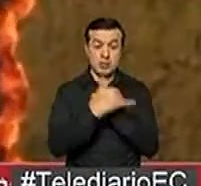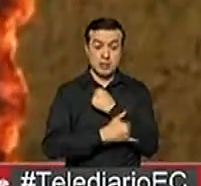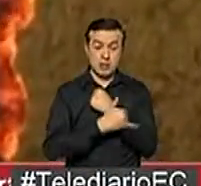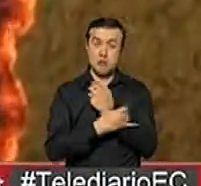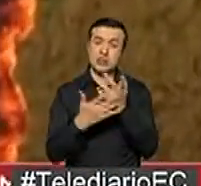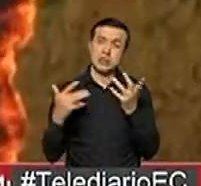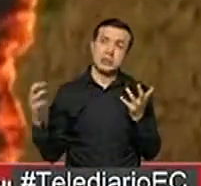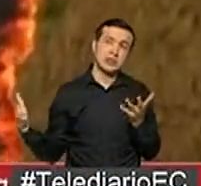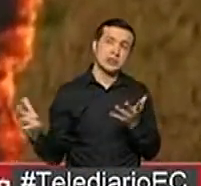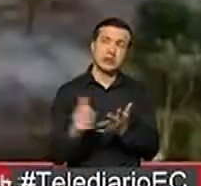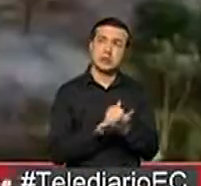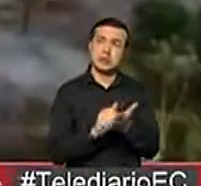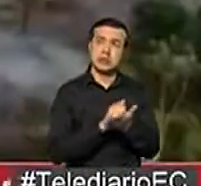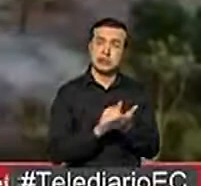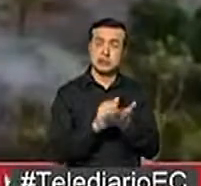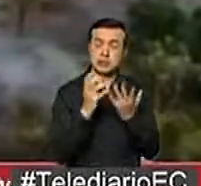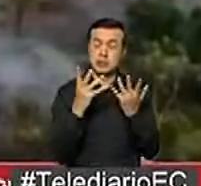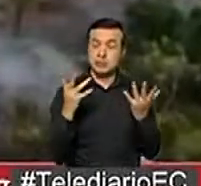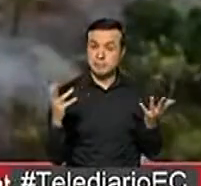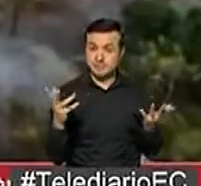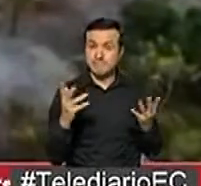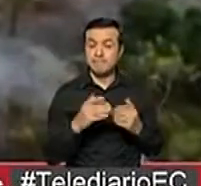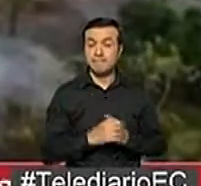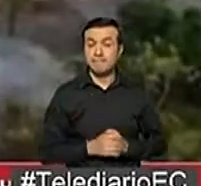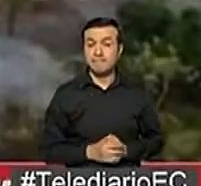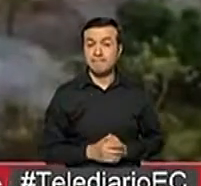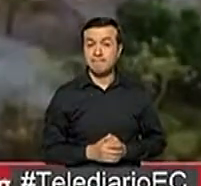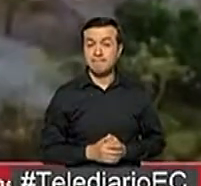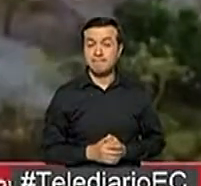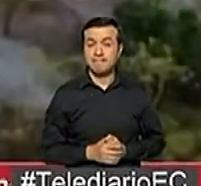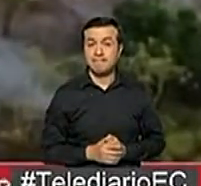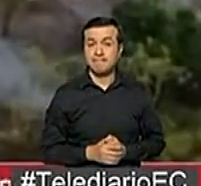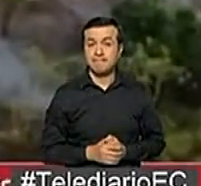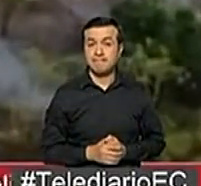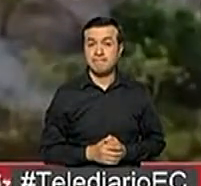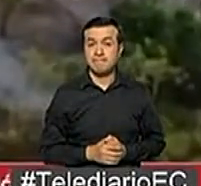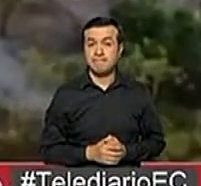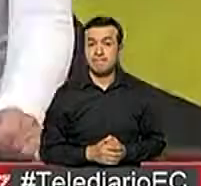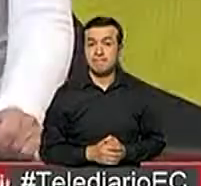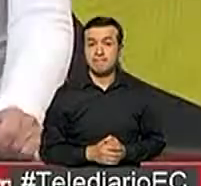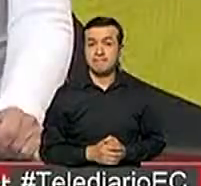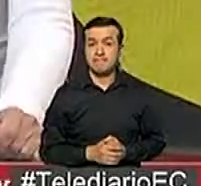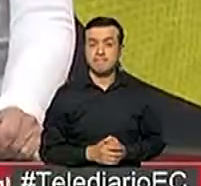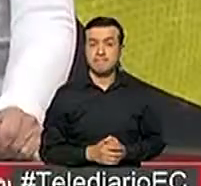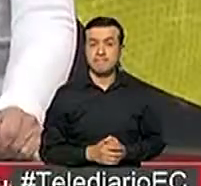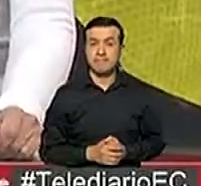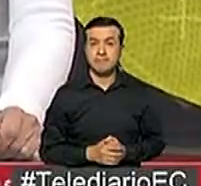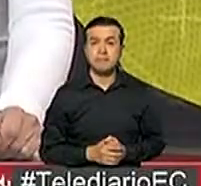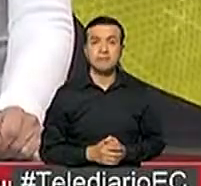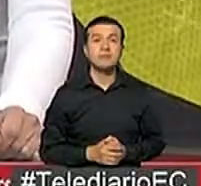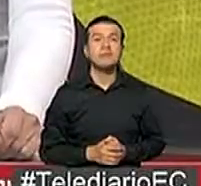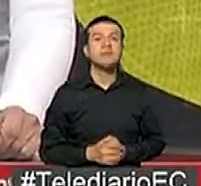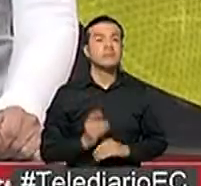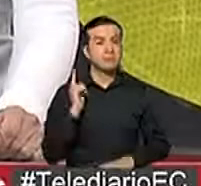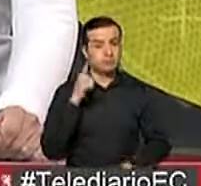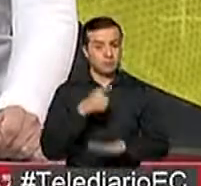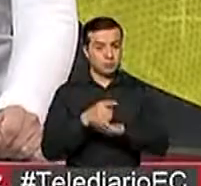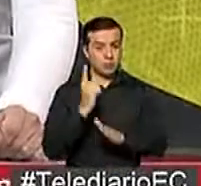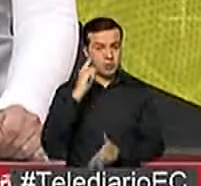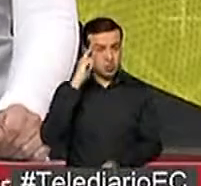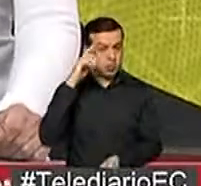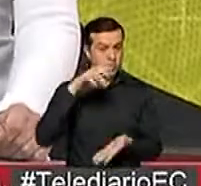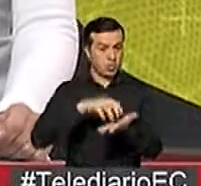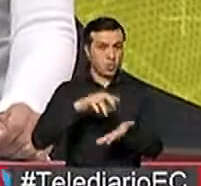fueron arrasadas por el fuego. Fernanda de la Bastida, Medios Públicos. Por orden del